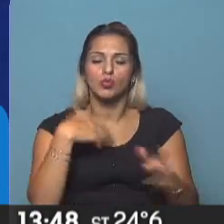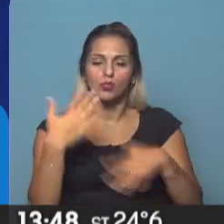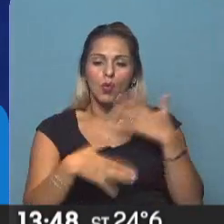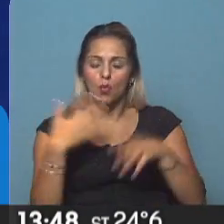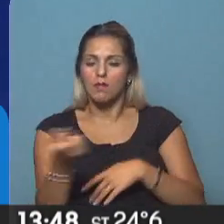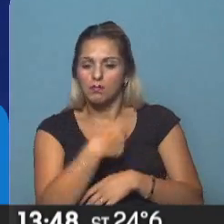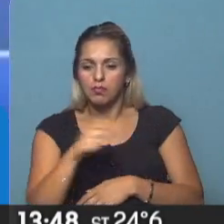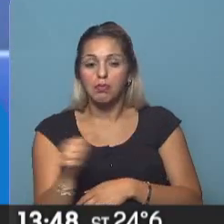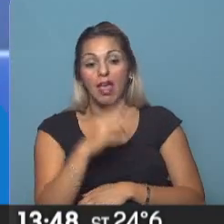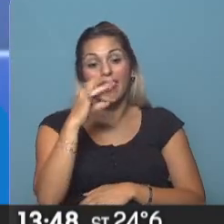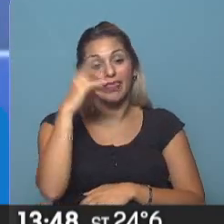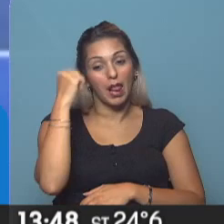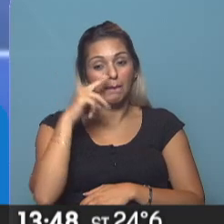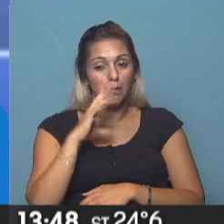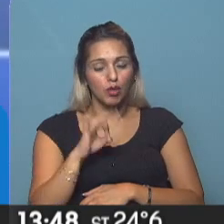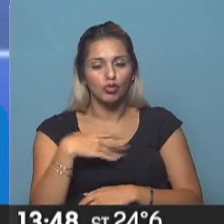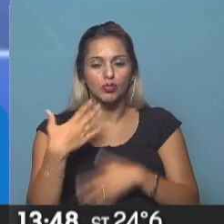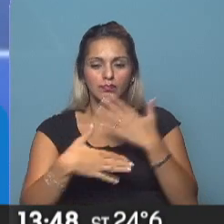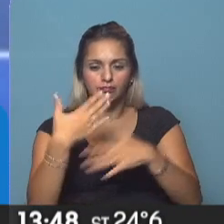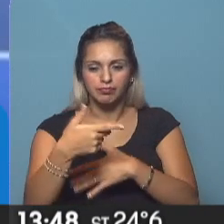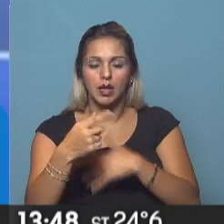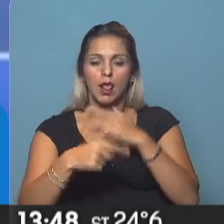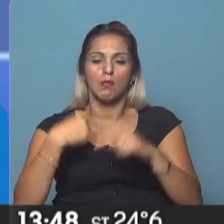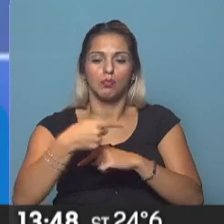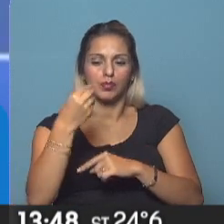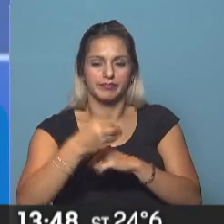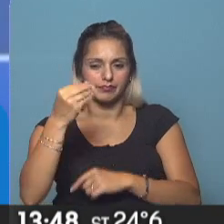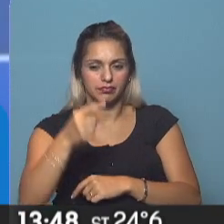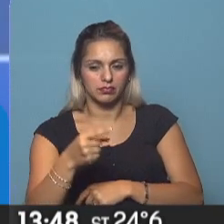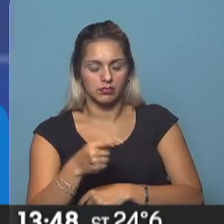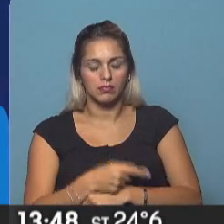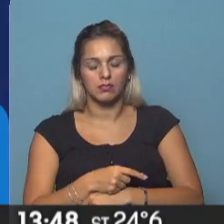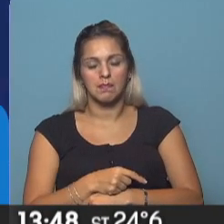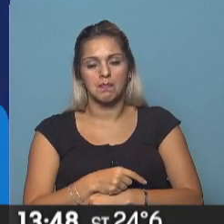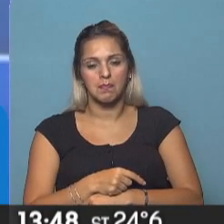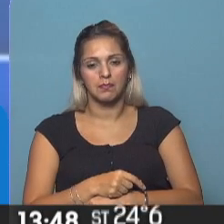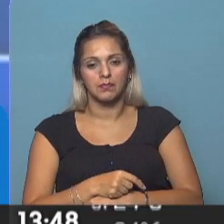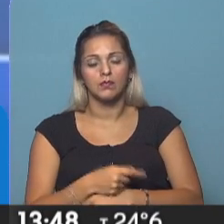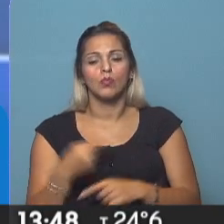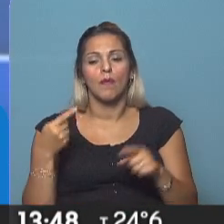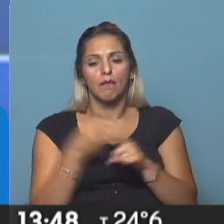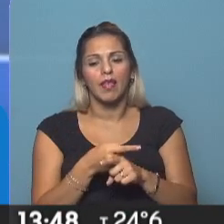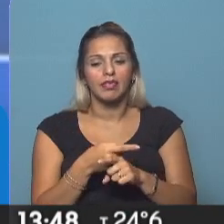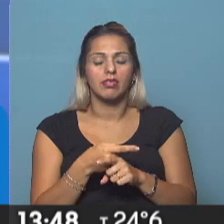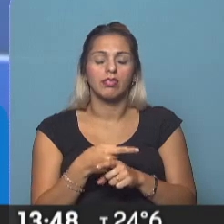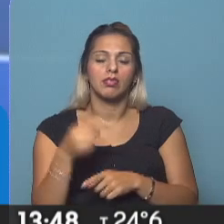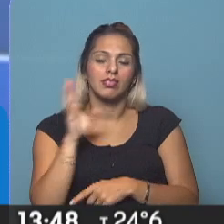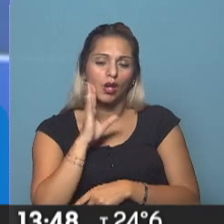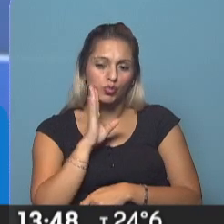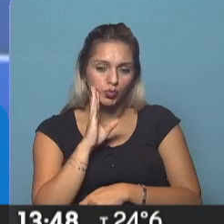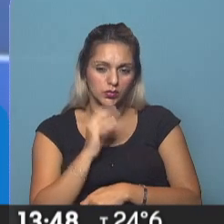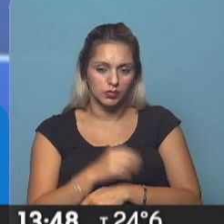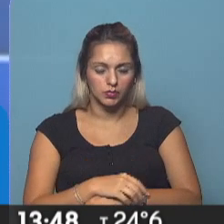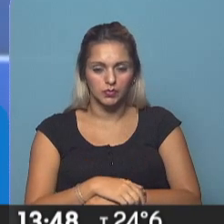Potro logró avanzar de esta manera a la siguiente manga, donde se medirá frente al estadounidense Franz